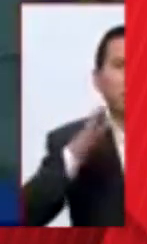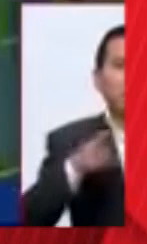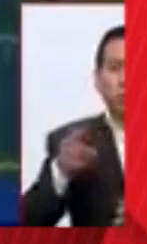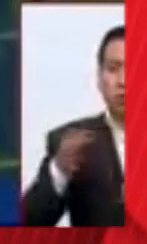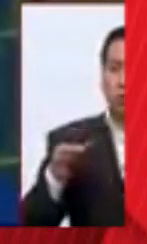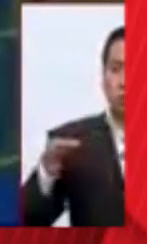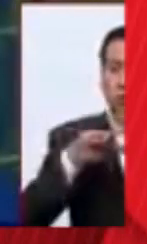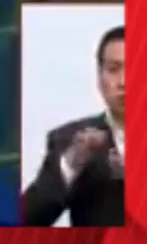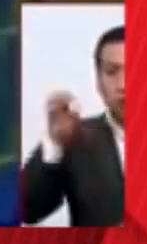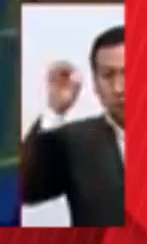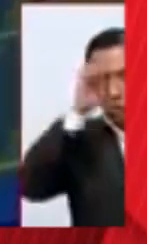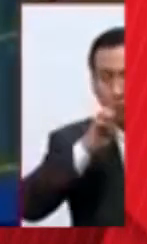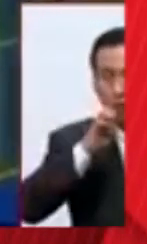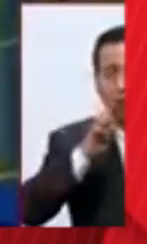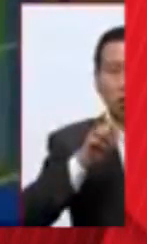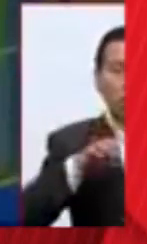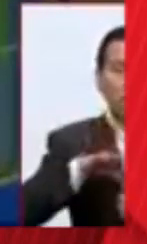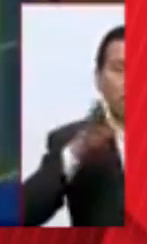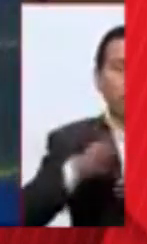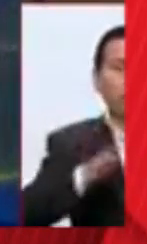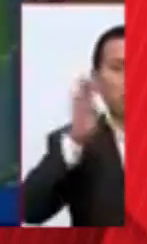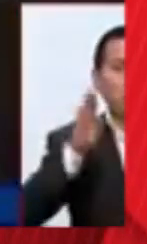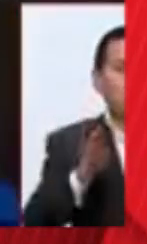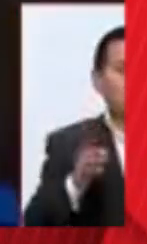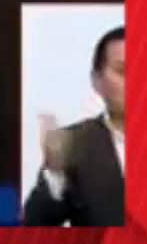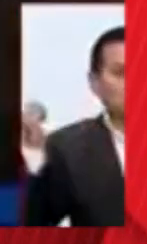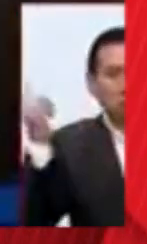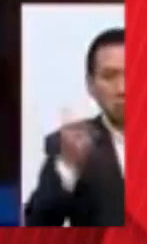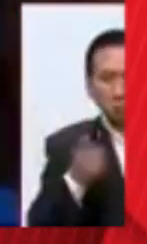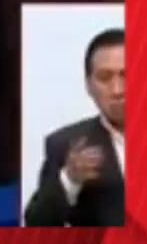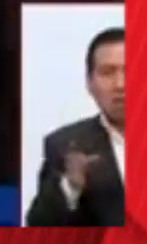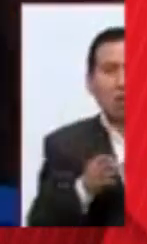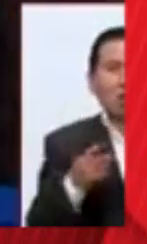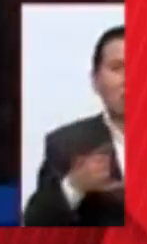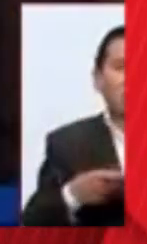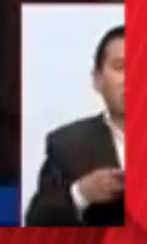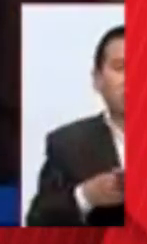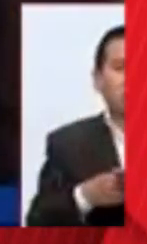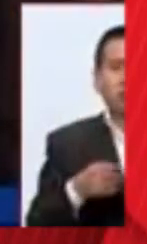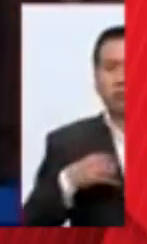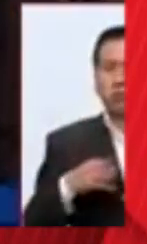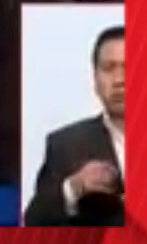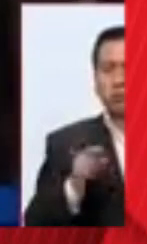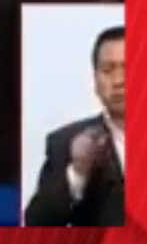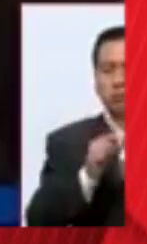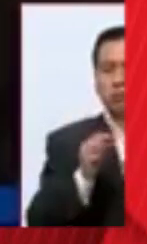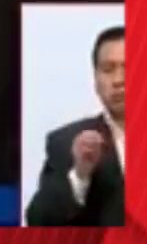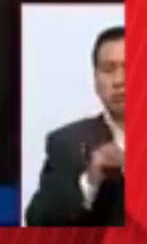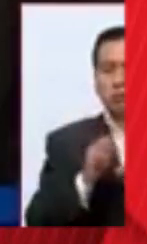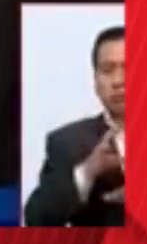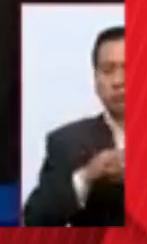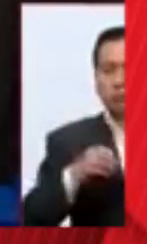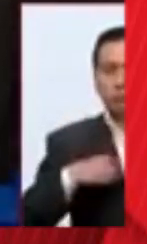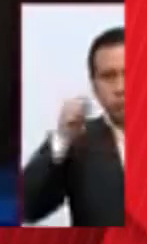Unión Europea, del embajador de Brasil. Y yo quiero contar una anécdota, un recuerdo,